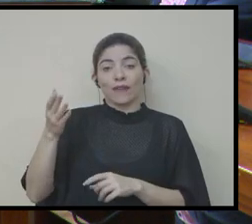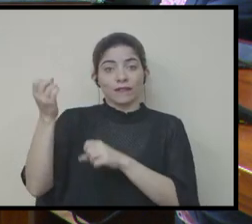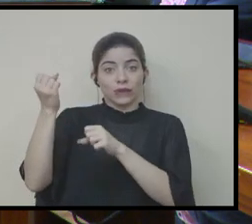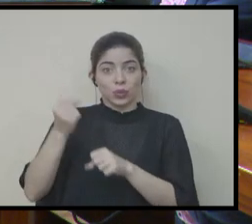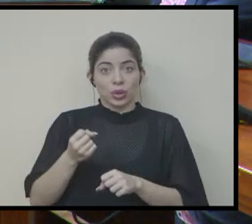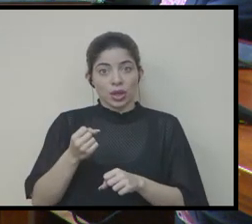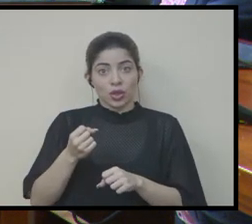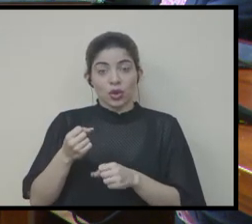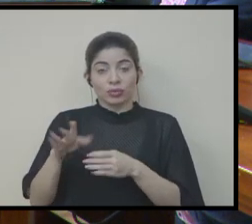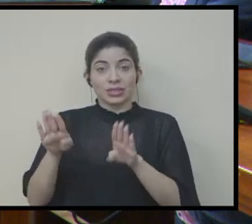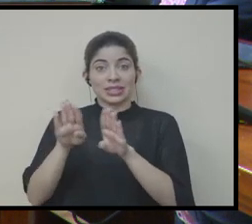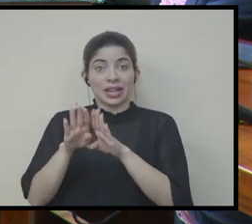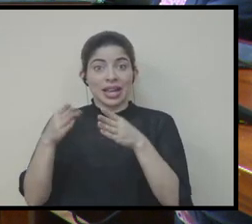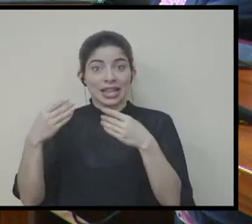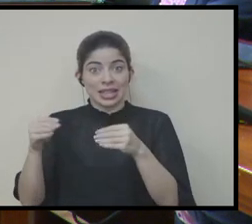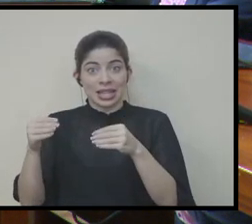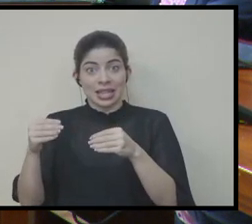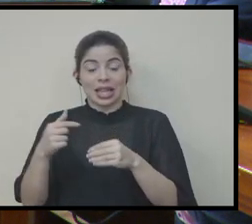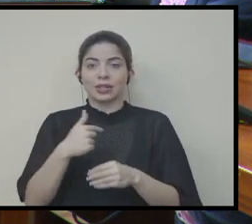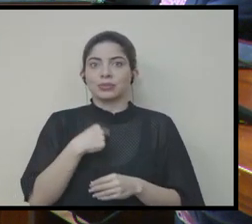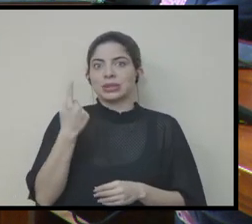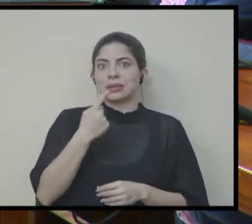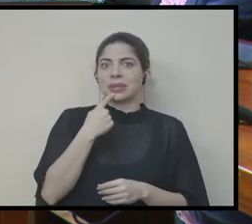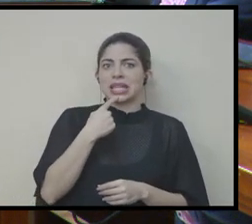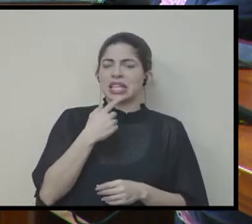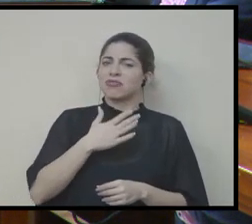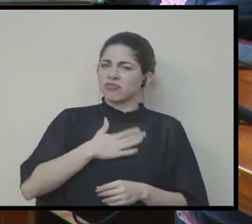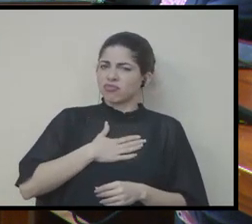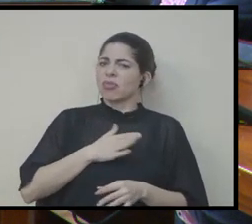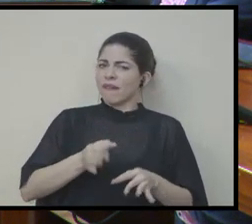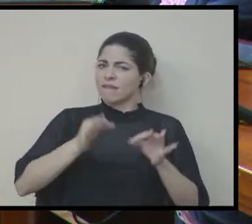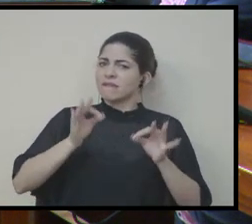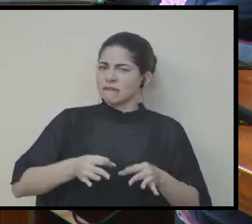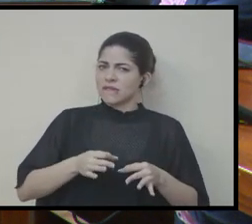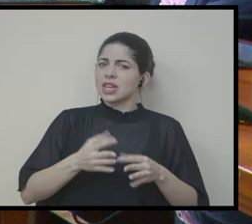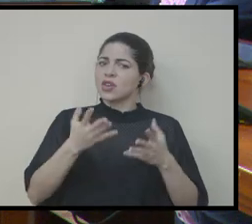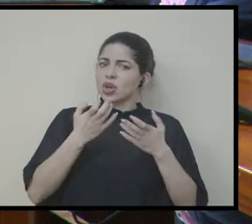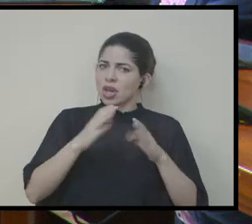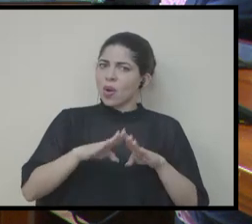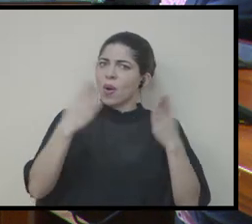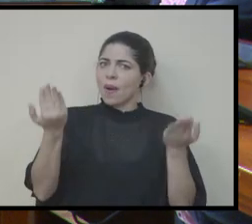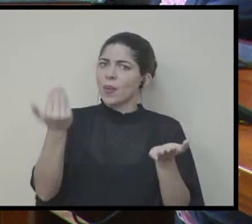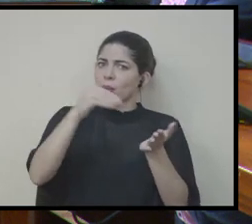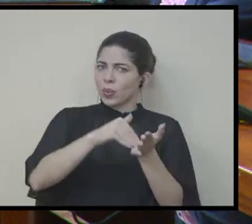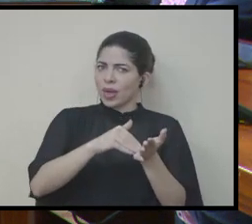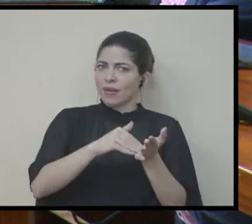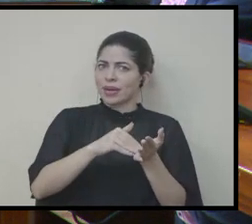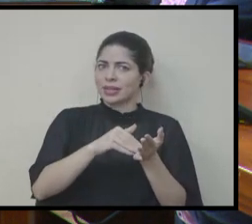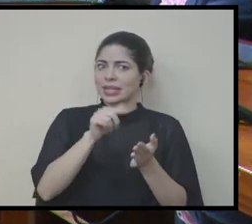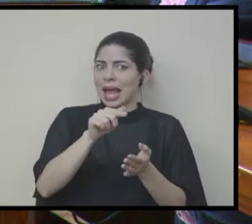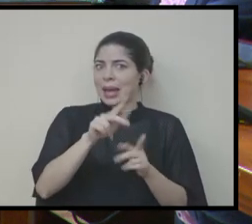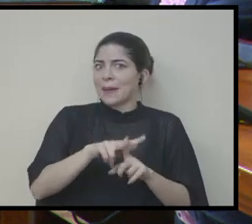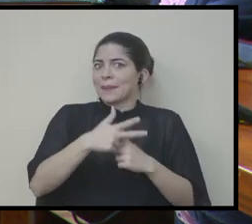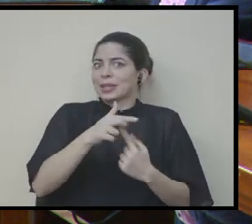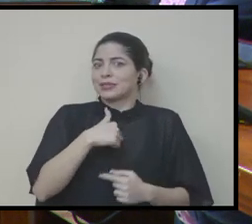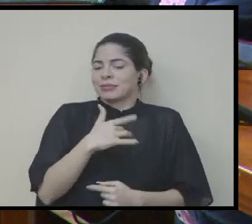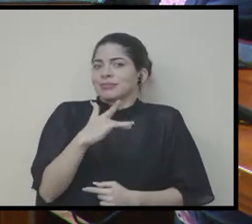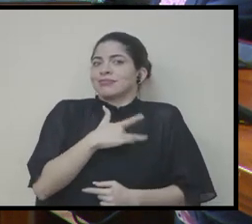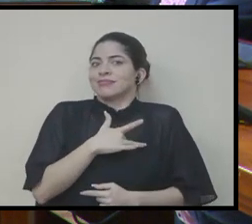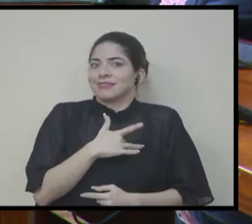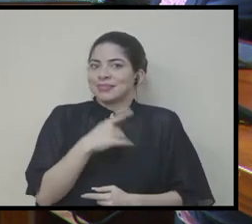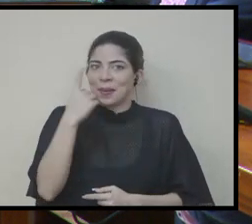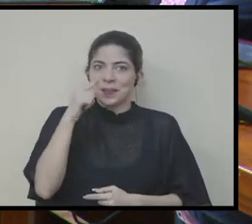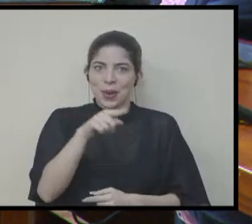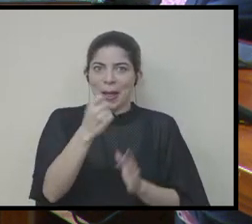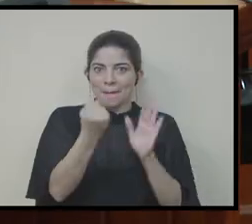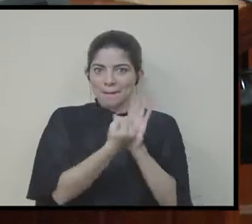fundador, cerró la tienda, yo siempre dije, bueno, yo te fijo, la quiero reabrir, ¿verdad? De ahí empezó mi amor